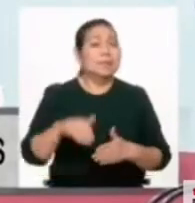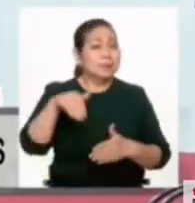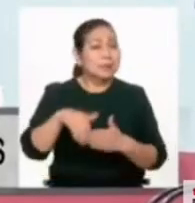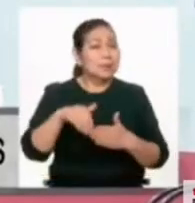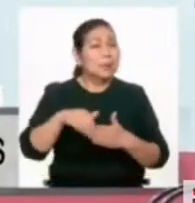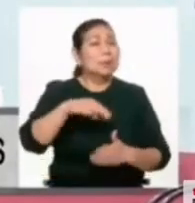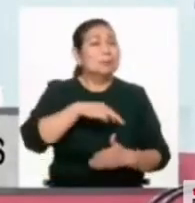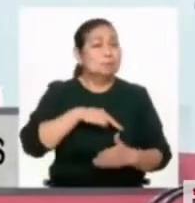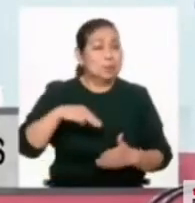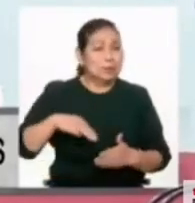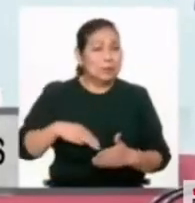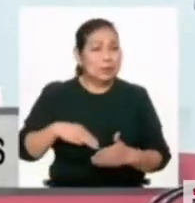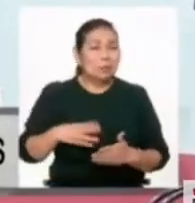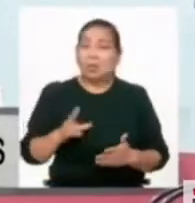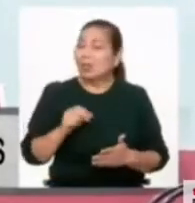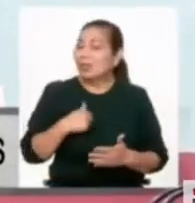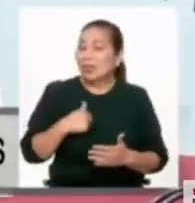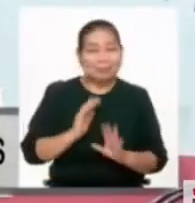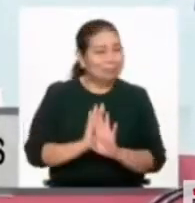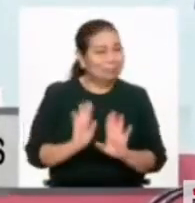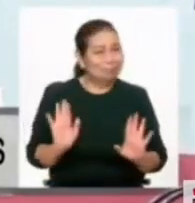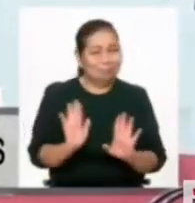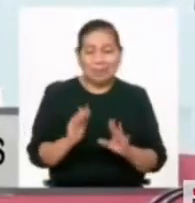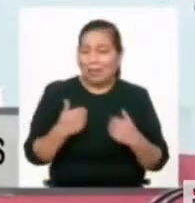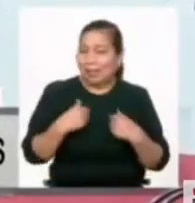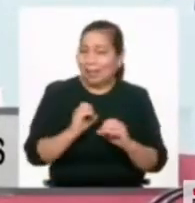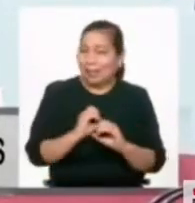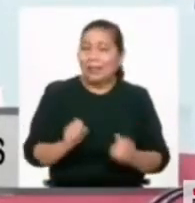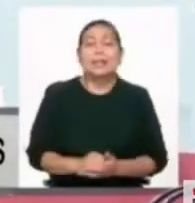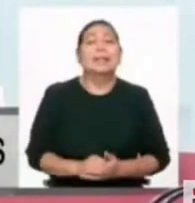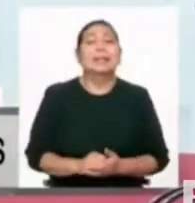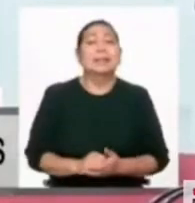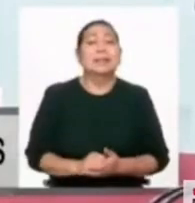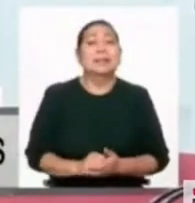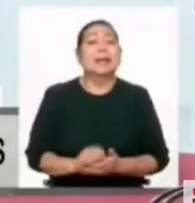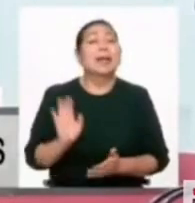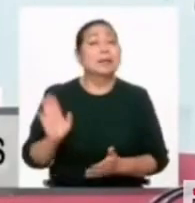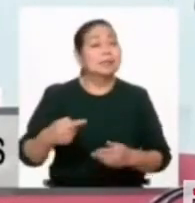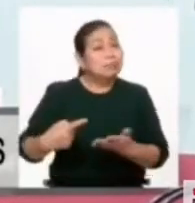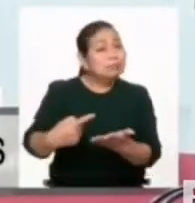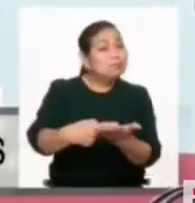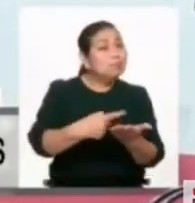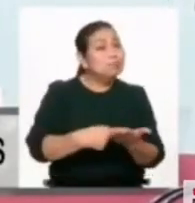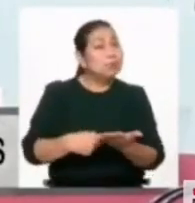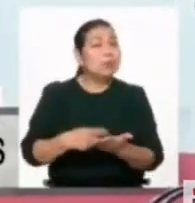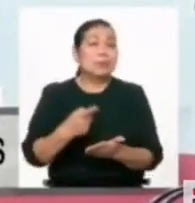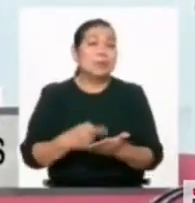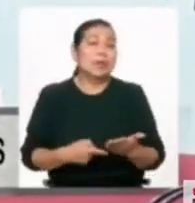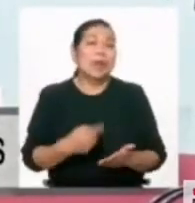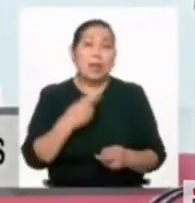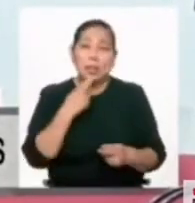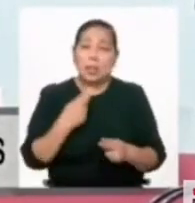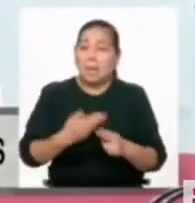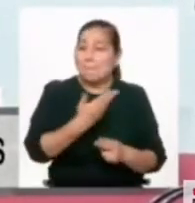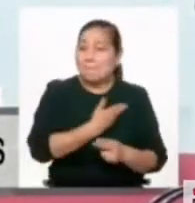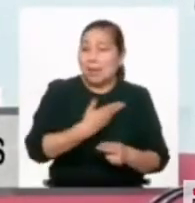elección de los ministros, yo no he tenido participación. Incluso allí se debatió esto de que le llamaban